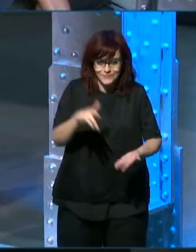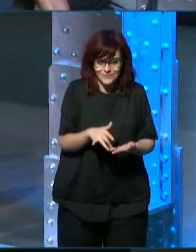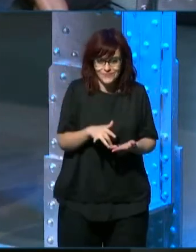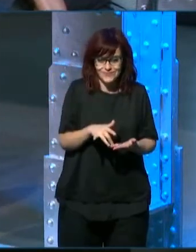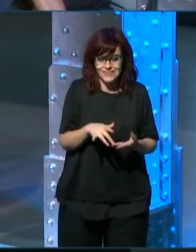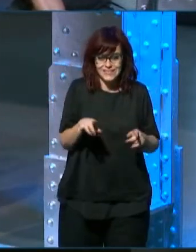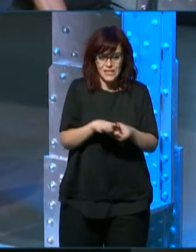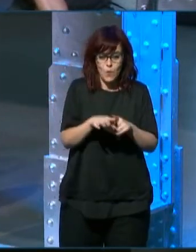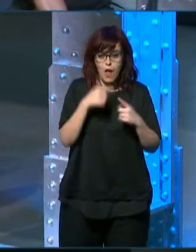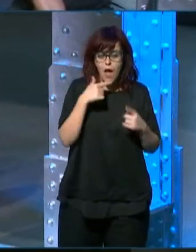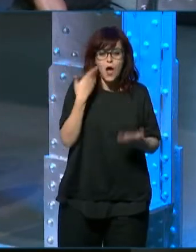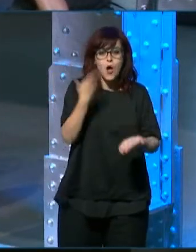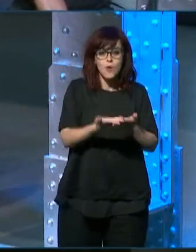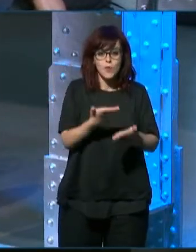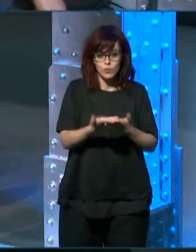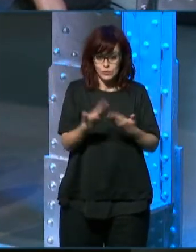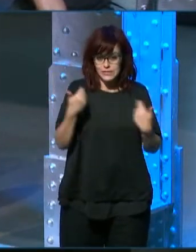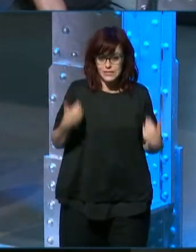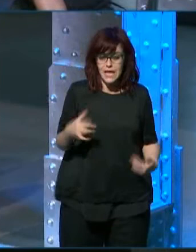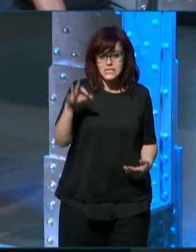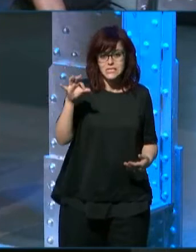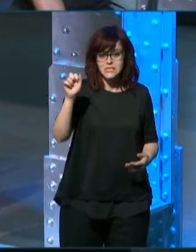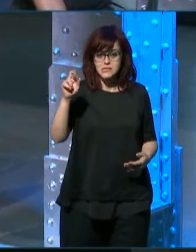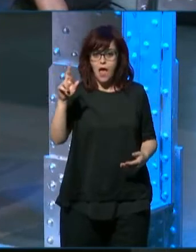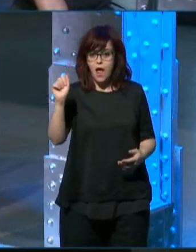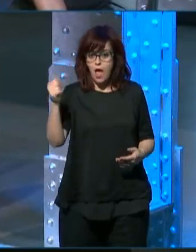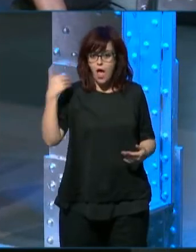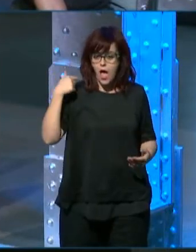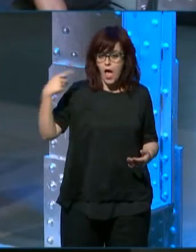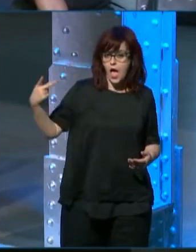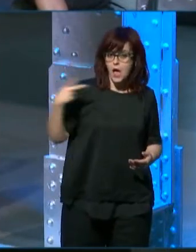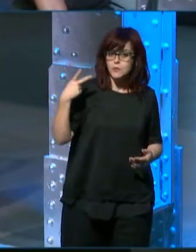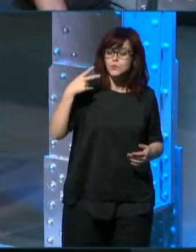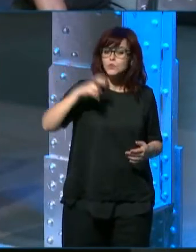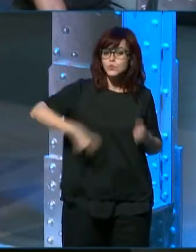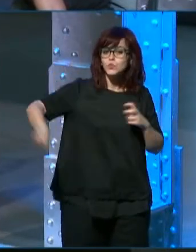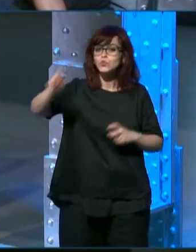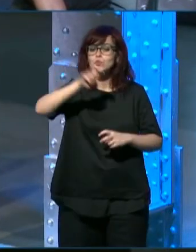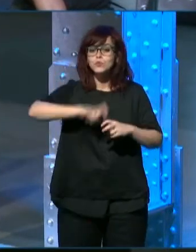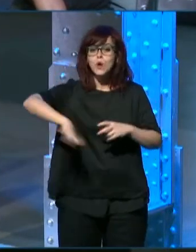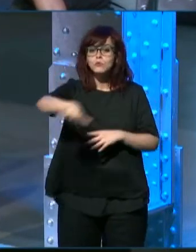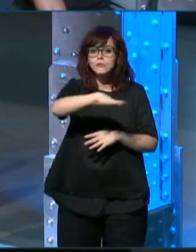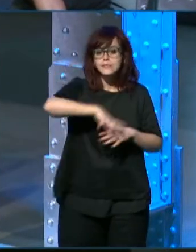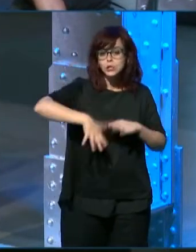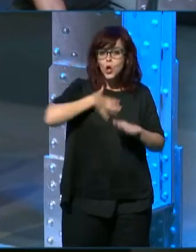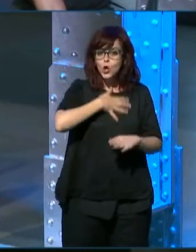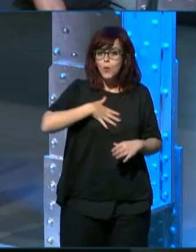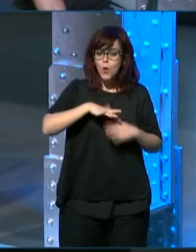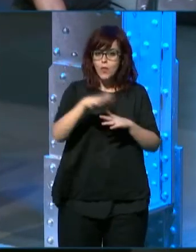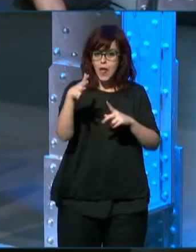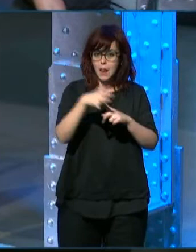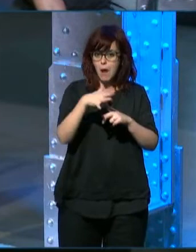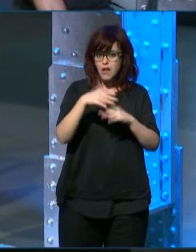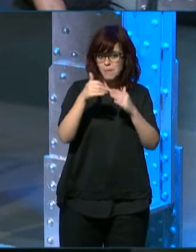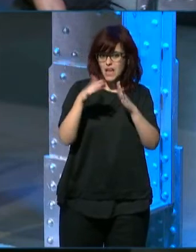A mí nos propusieron a Sara y a mí que buscáramos un sitio. Yo, que soy un poco comodón, pensé por el parque que está al lado